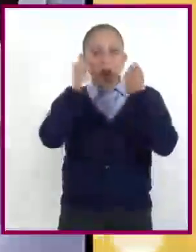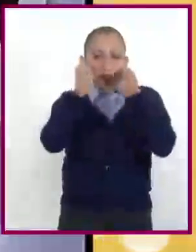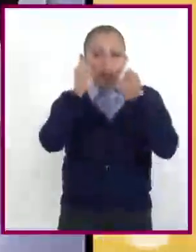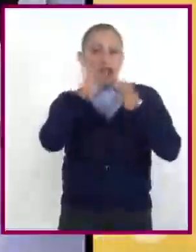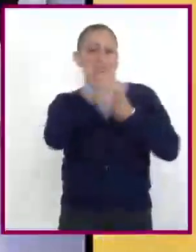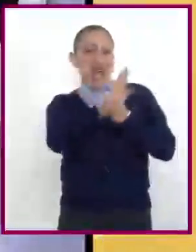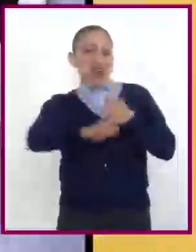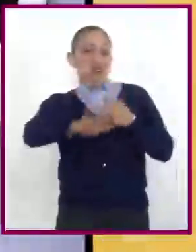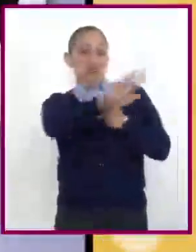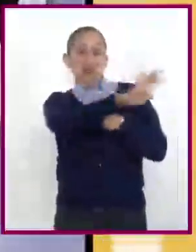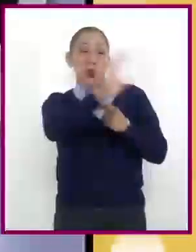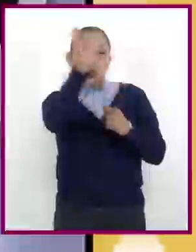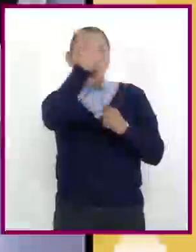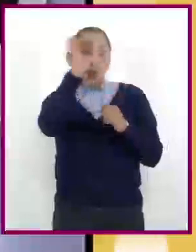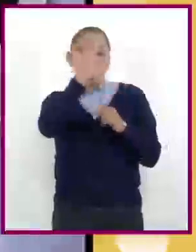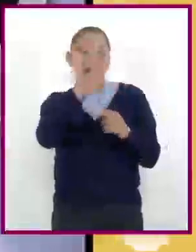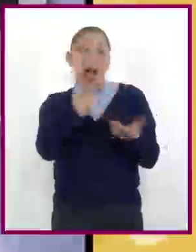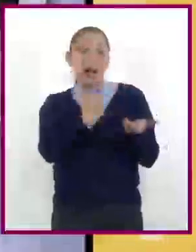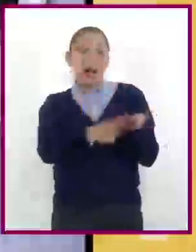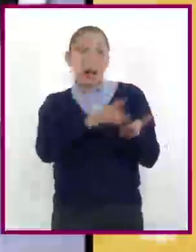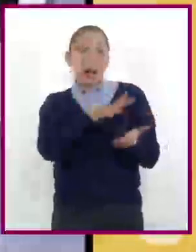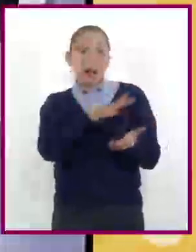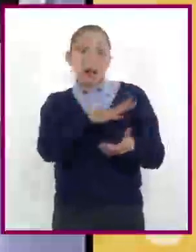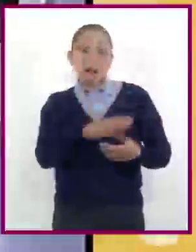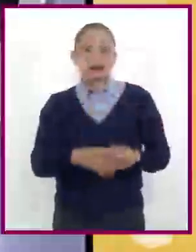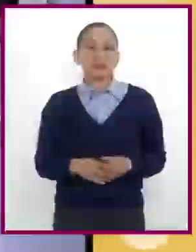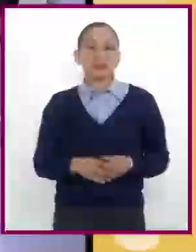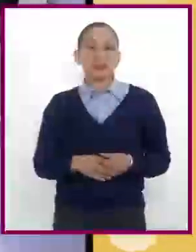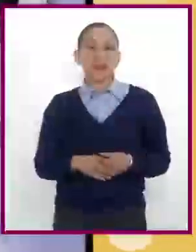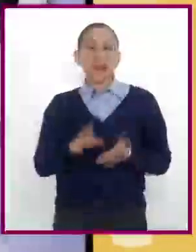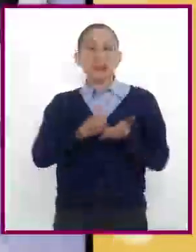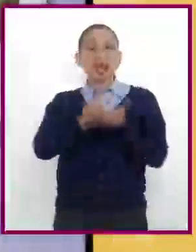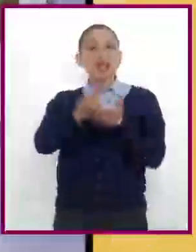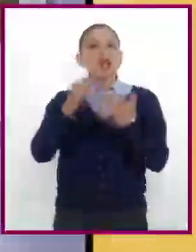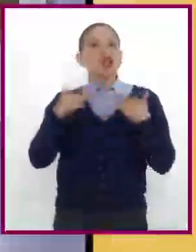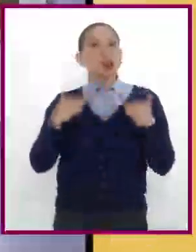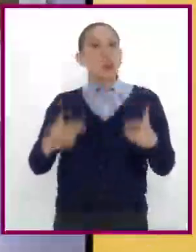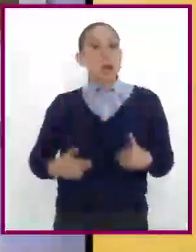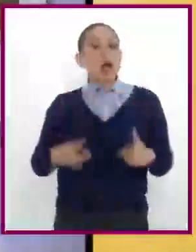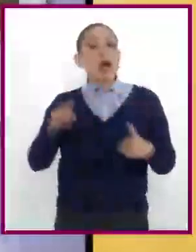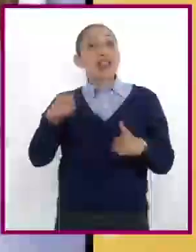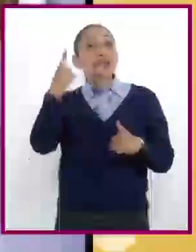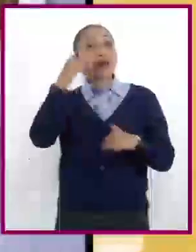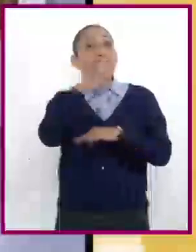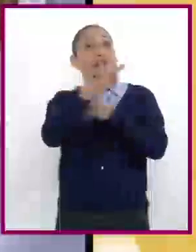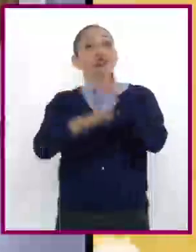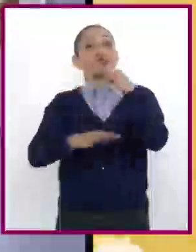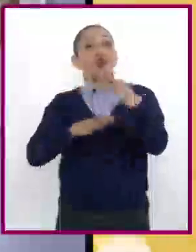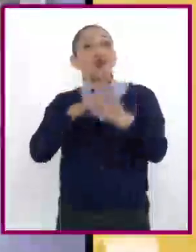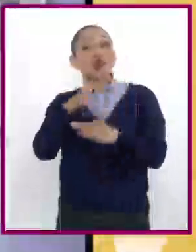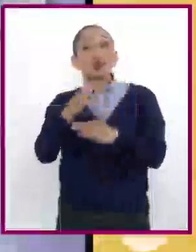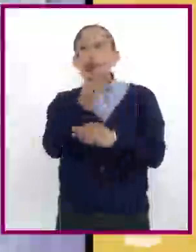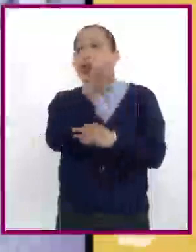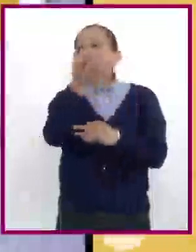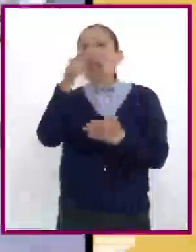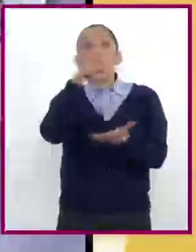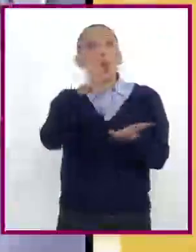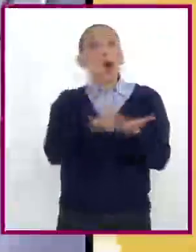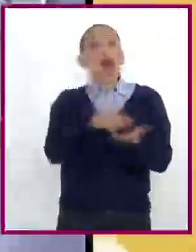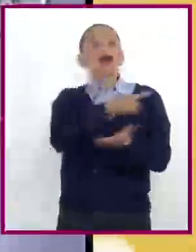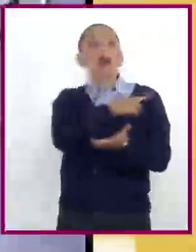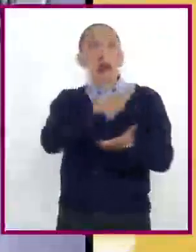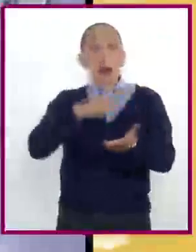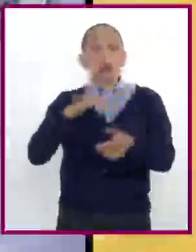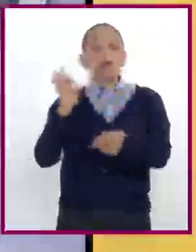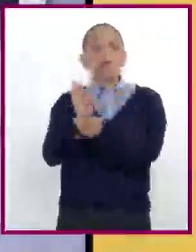independientemente de la sociedad o cultura de la que provengan. Los derechos humanos son para todos y en cualquier lugar deben